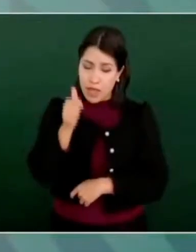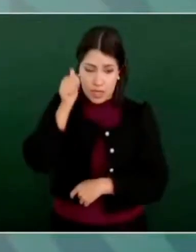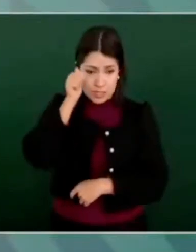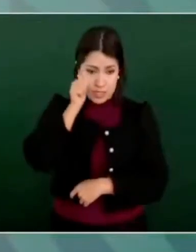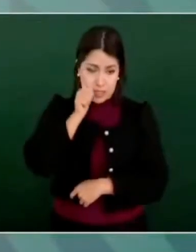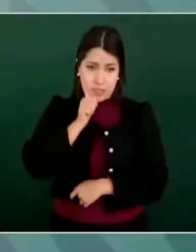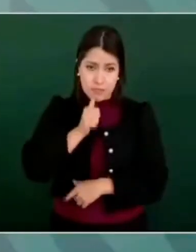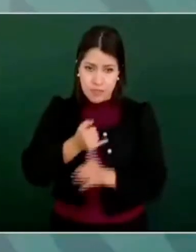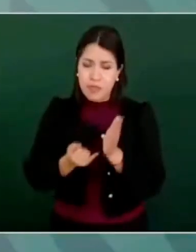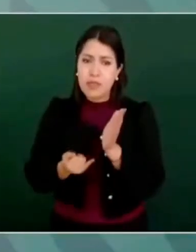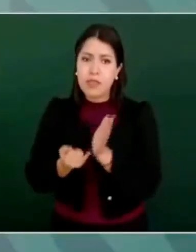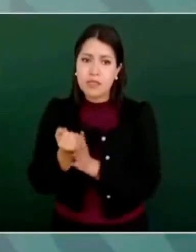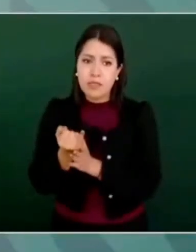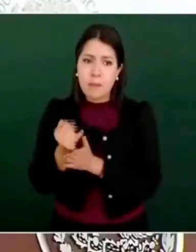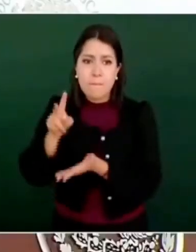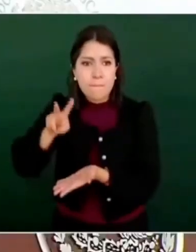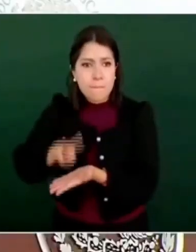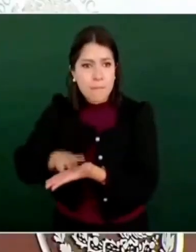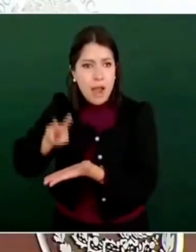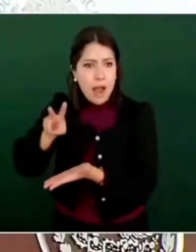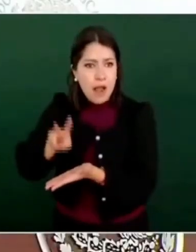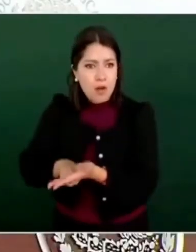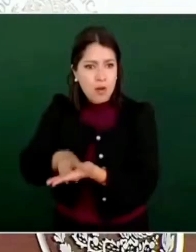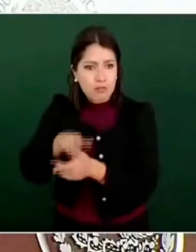Hay que decidirse por los principios.